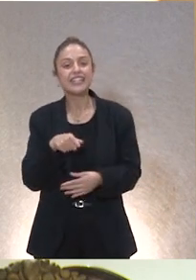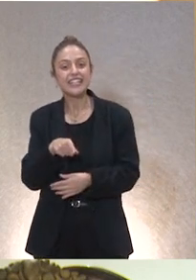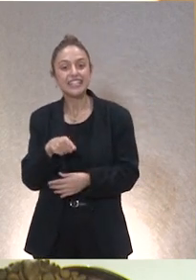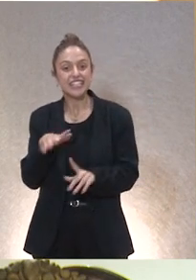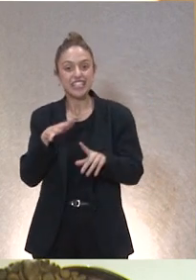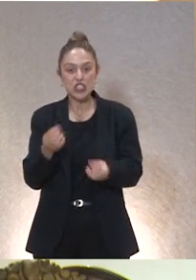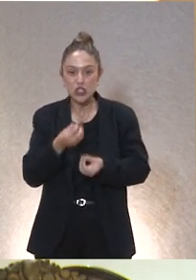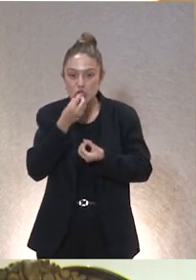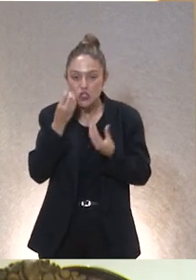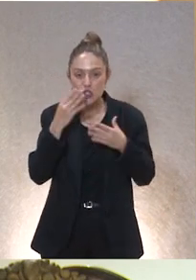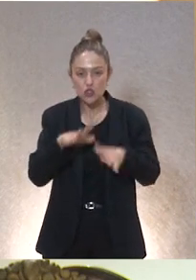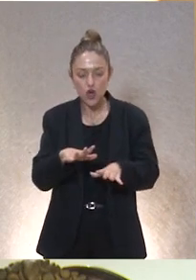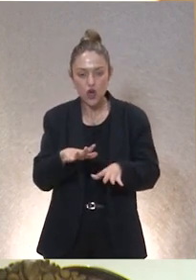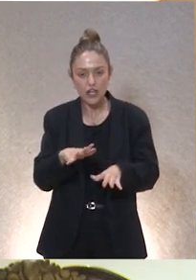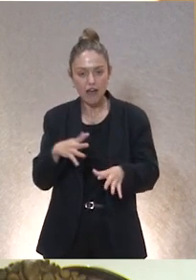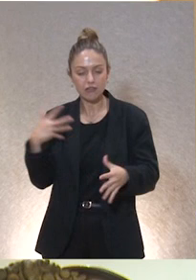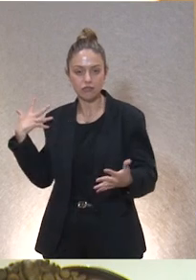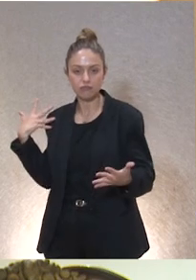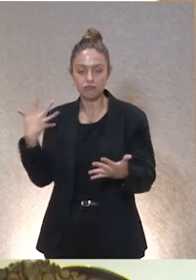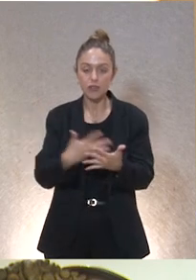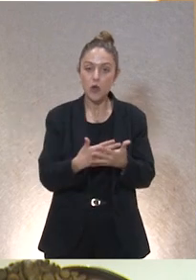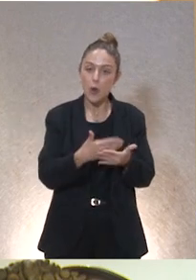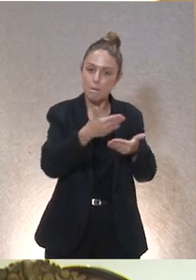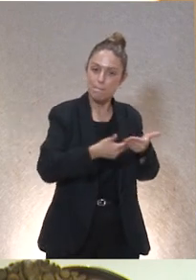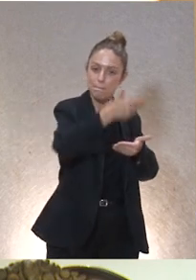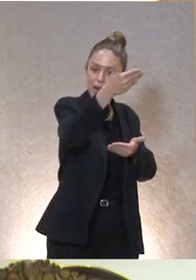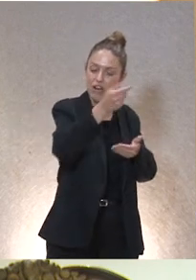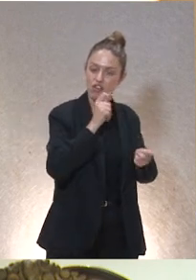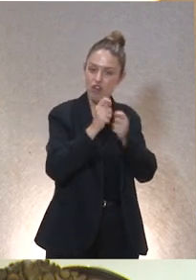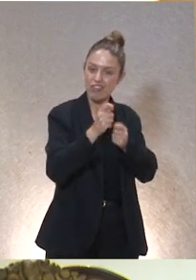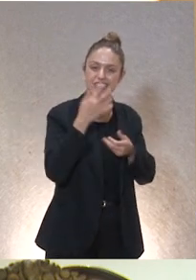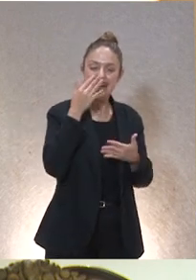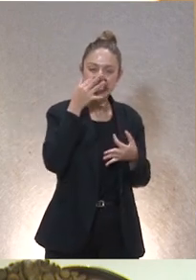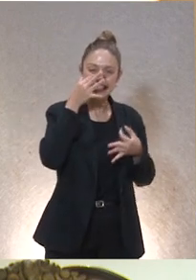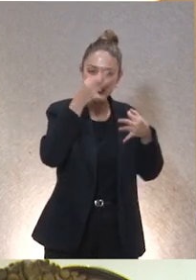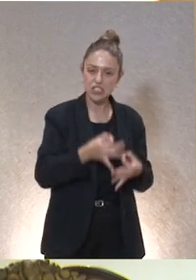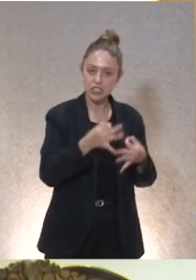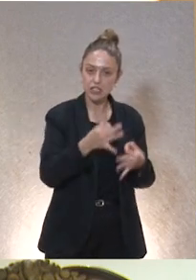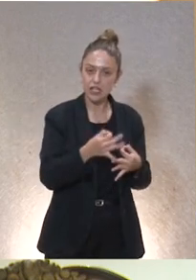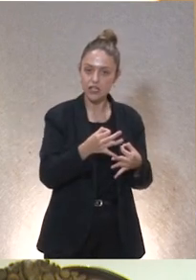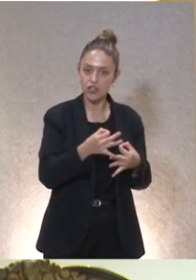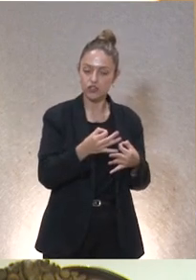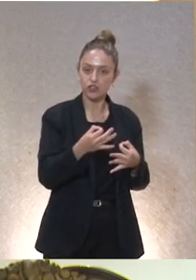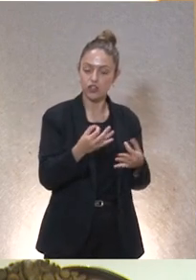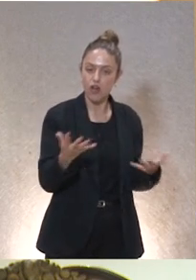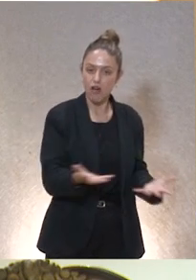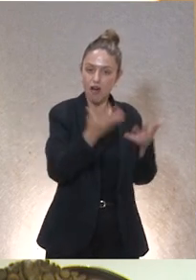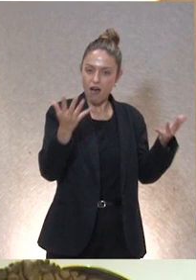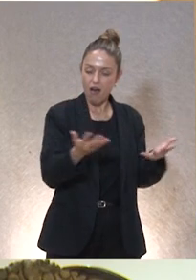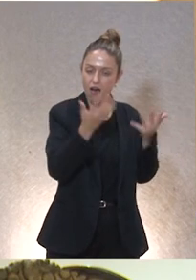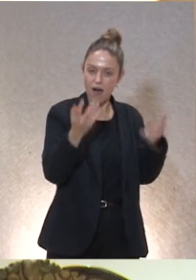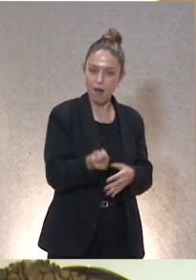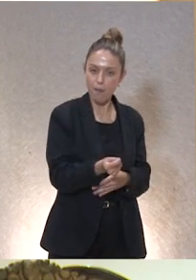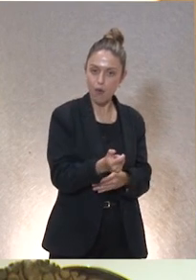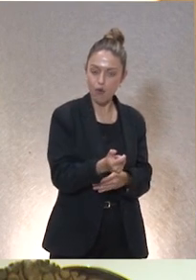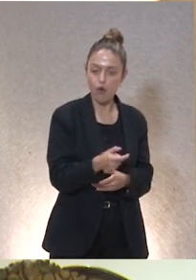nuestra era los periodistas serios se encuentran sin empuje con demasiada frecuencia al mismo tiempo que